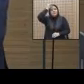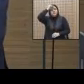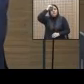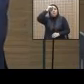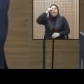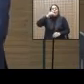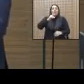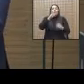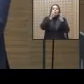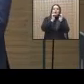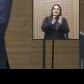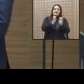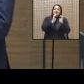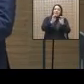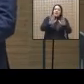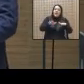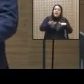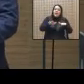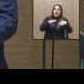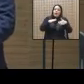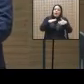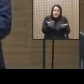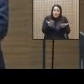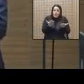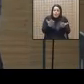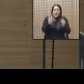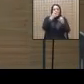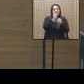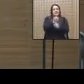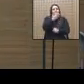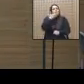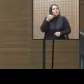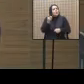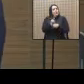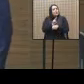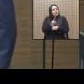una estrategia de cómo hacer un mejor uso de los